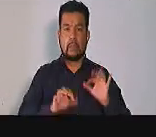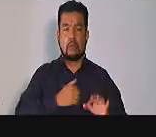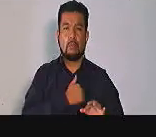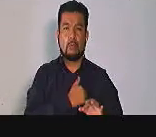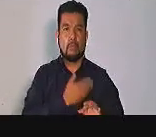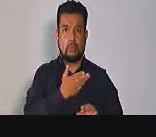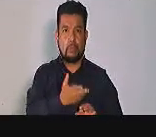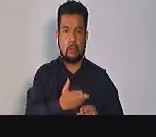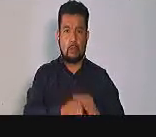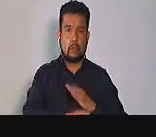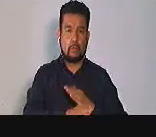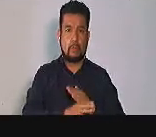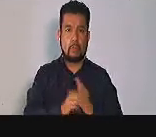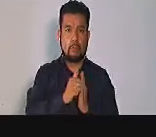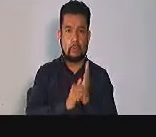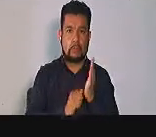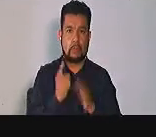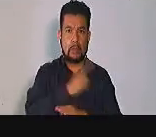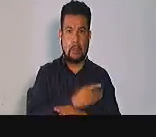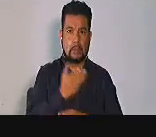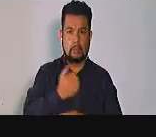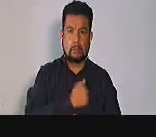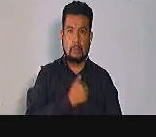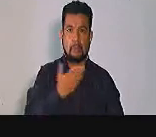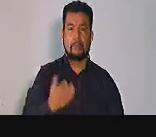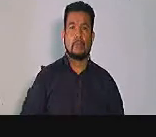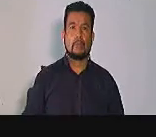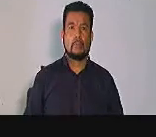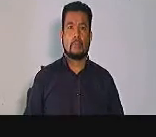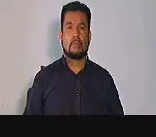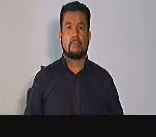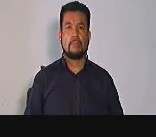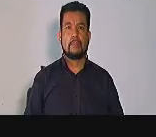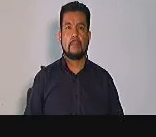favor, continuemos con el orden del día, por favor.